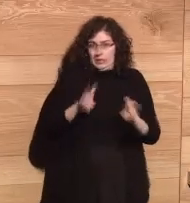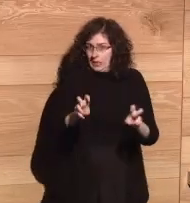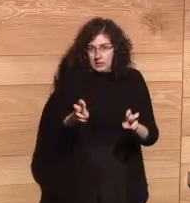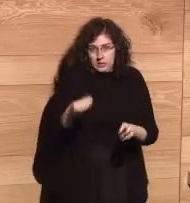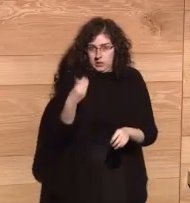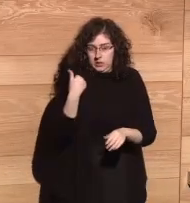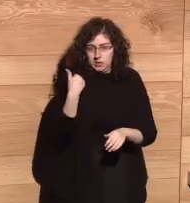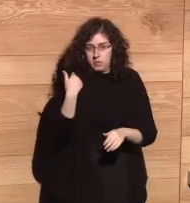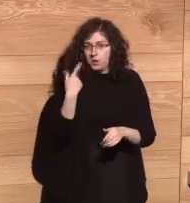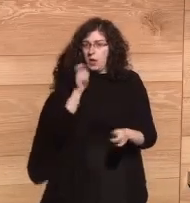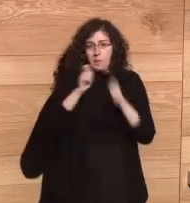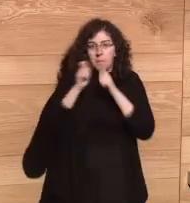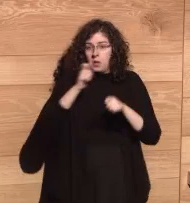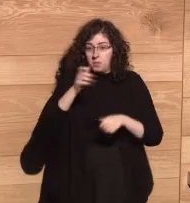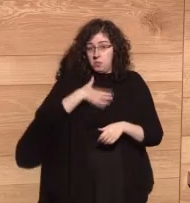el periodismo local,